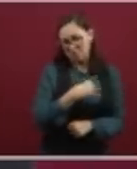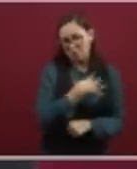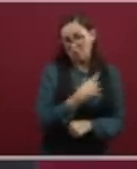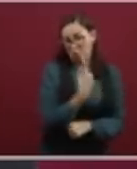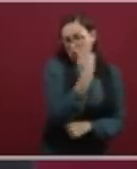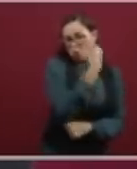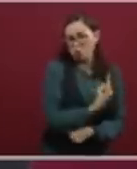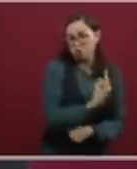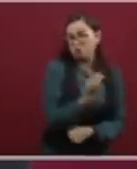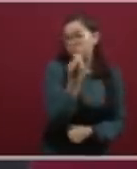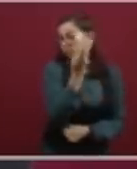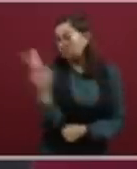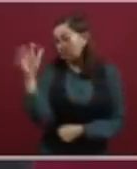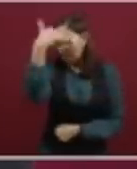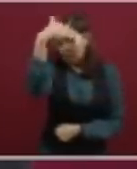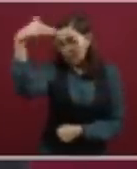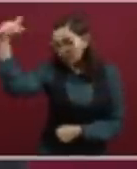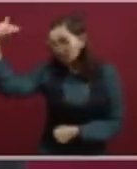porque